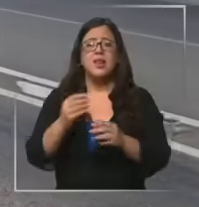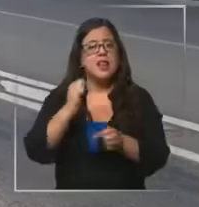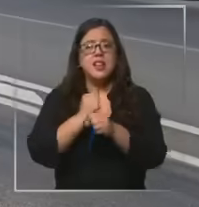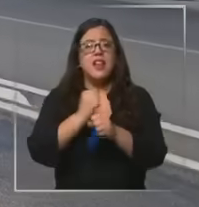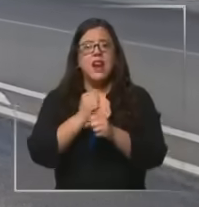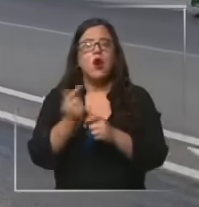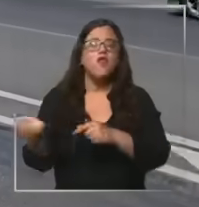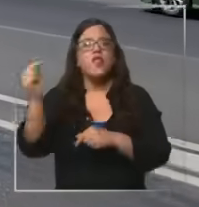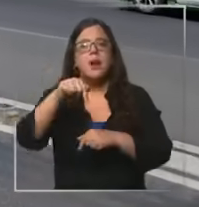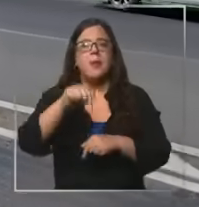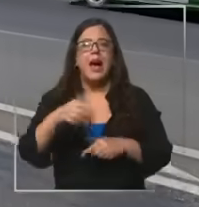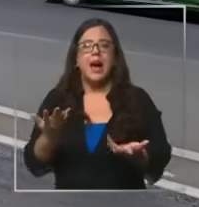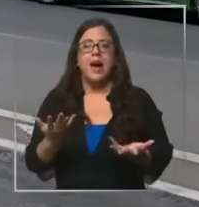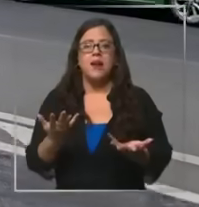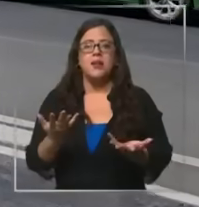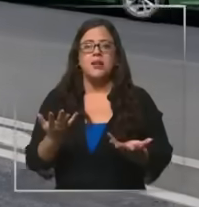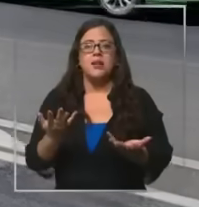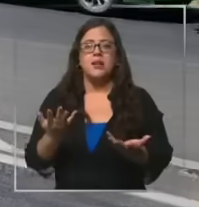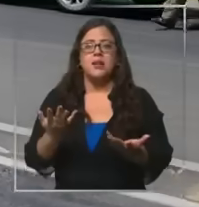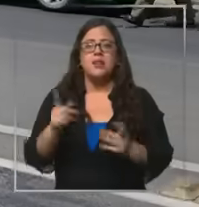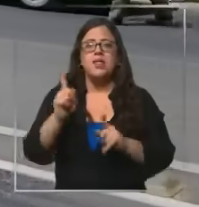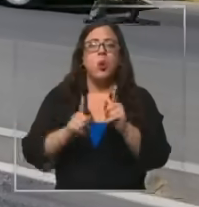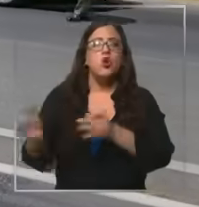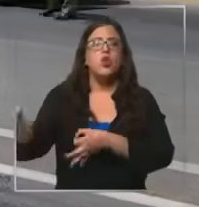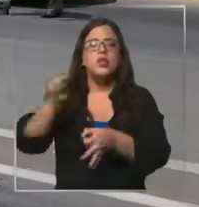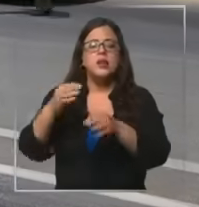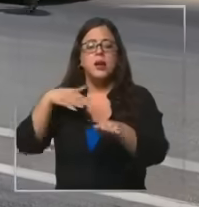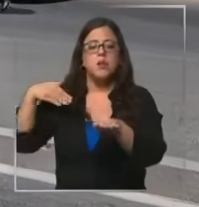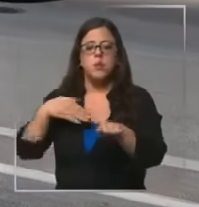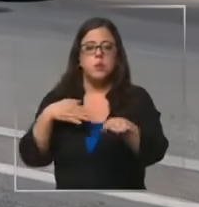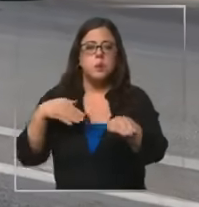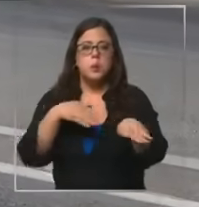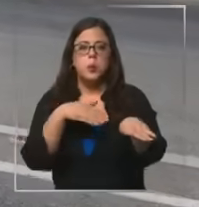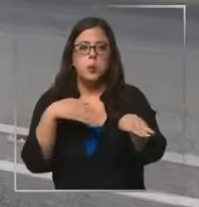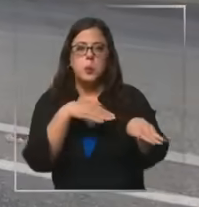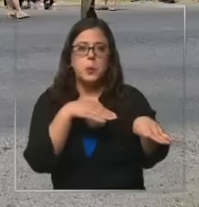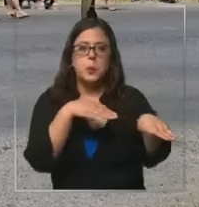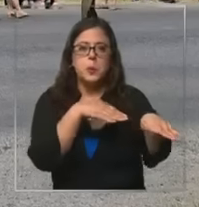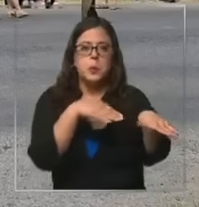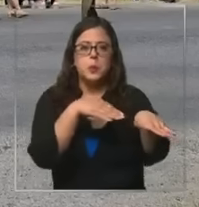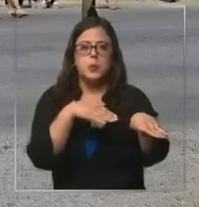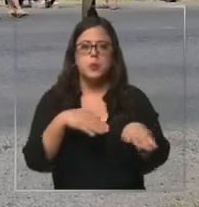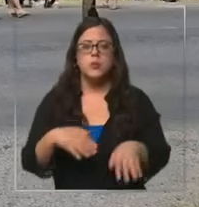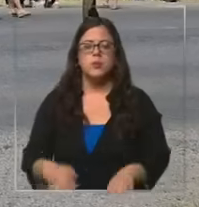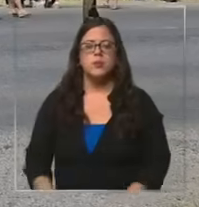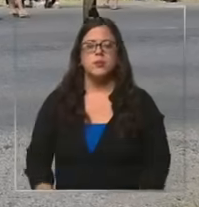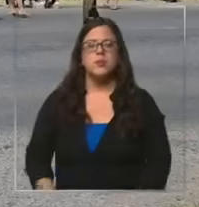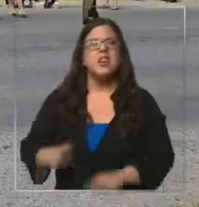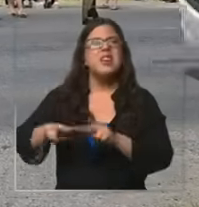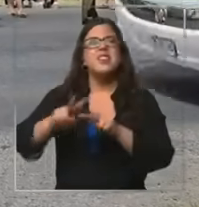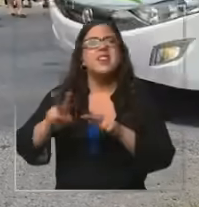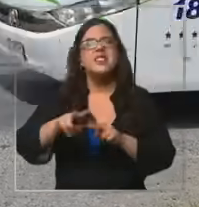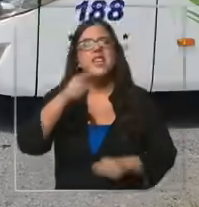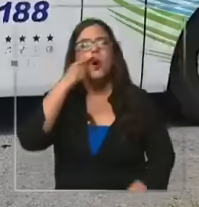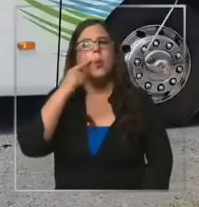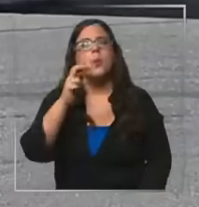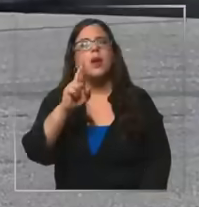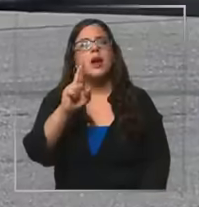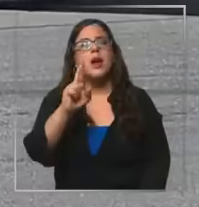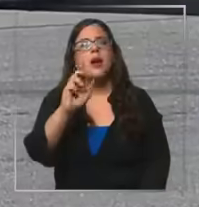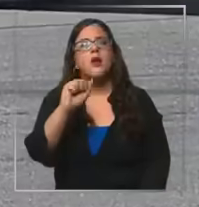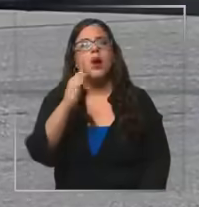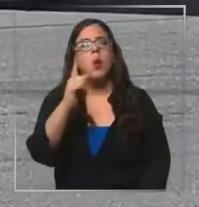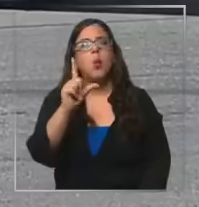Venían del trabajo. Y por lo que dicen que los venían persiguiendo. ¿A qué se dedicaba Raúl puntualmente?